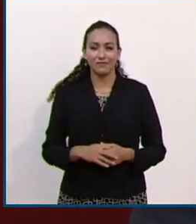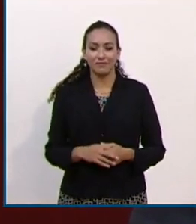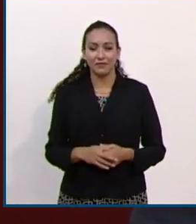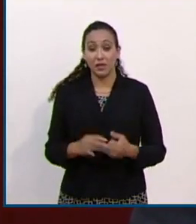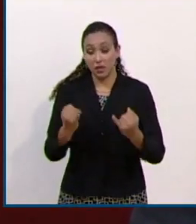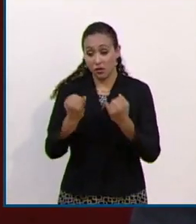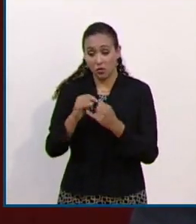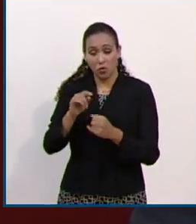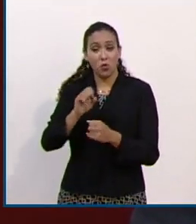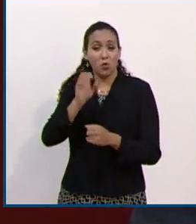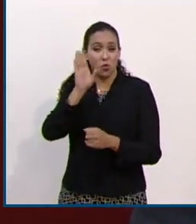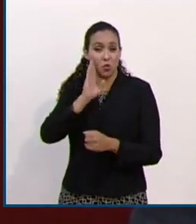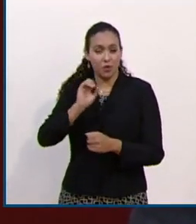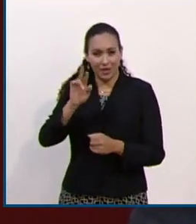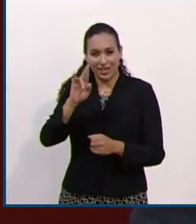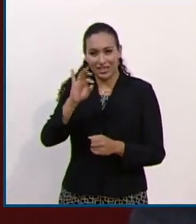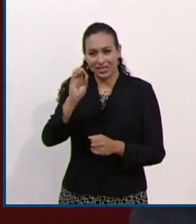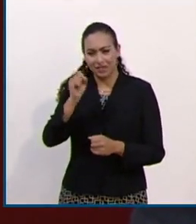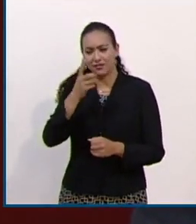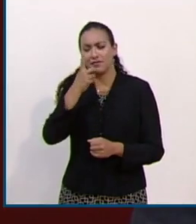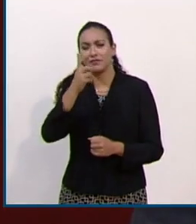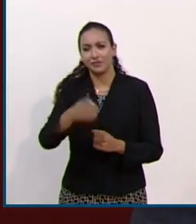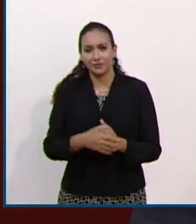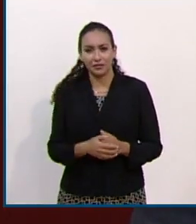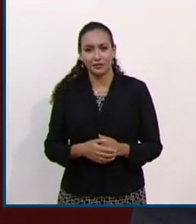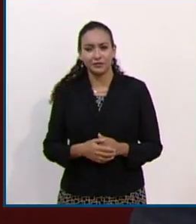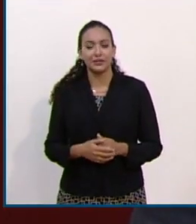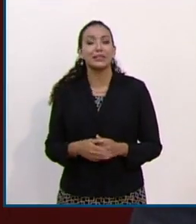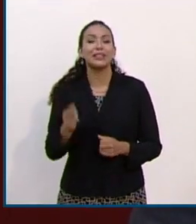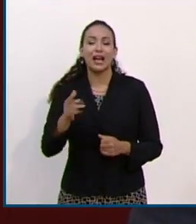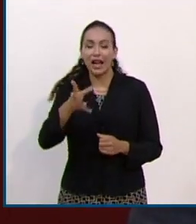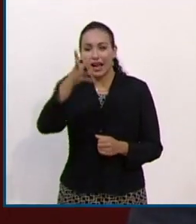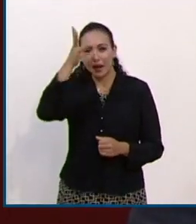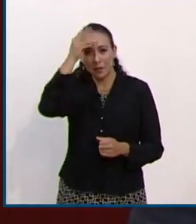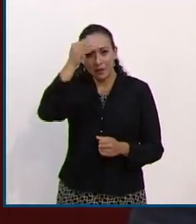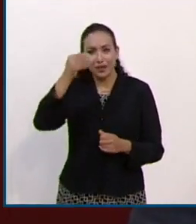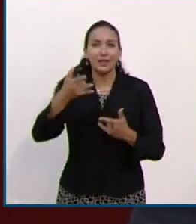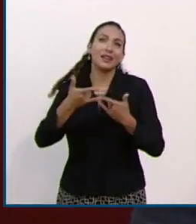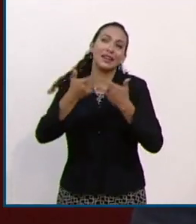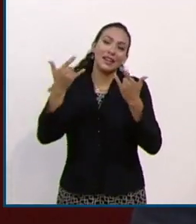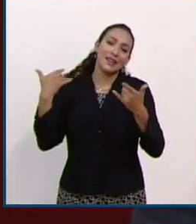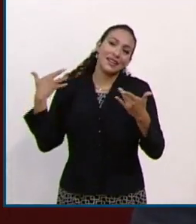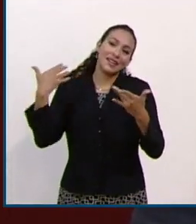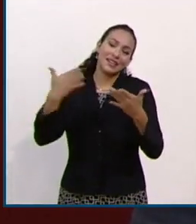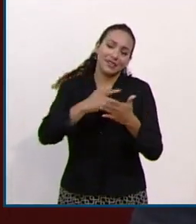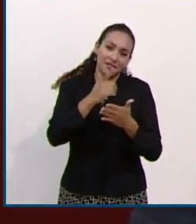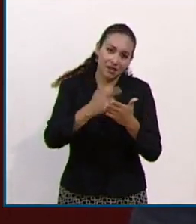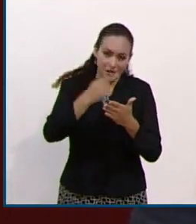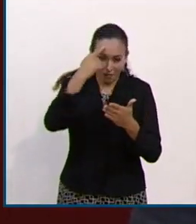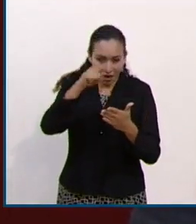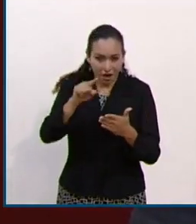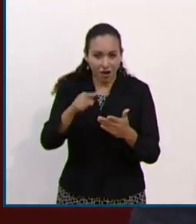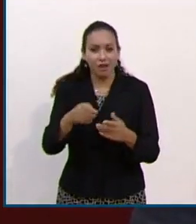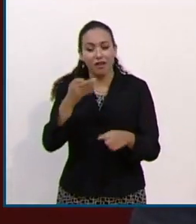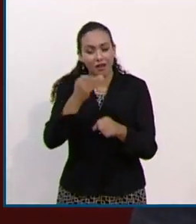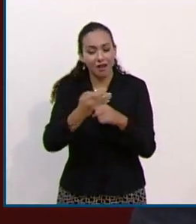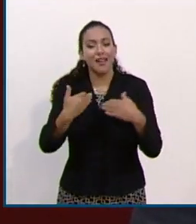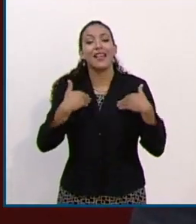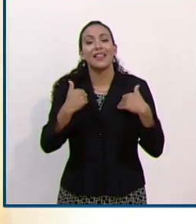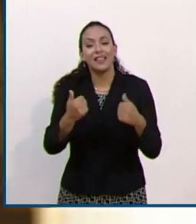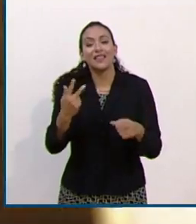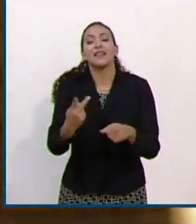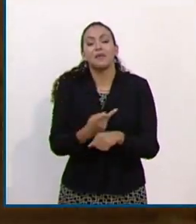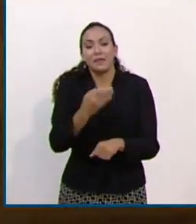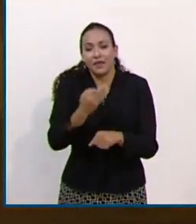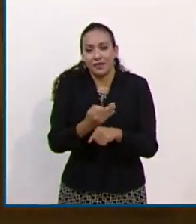la ministra Ríos Farjat, conviene aprender y abrevar de la historia para reconocer y entender nuestro